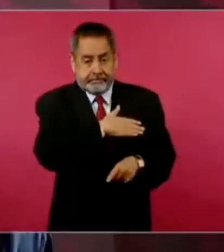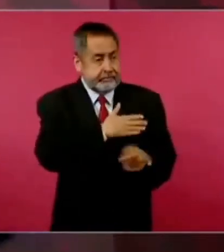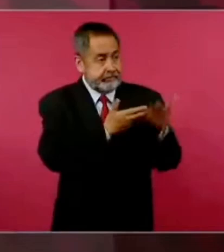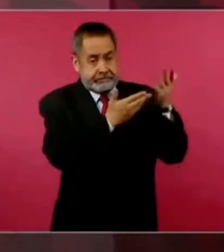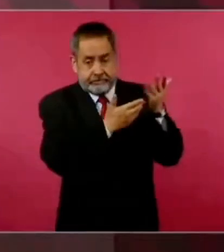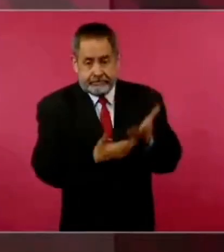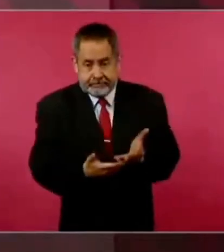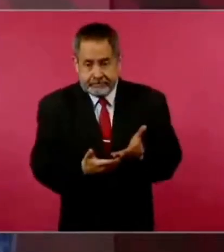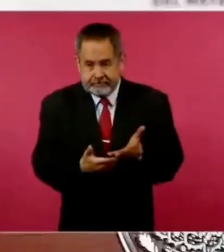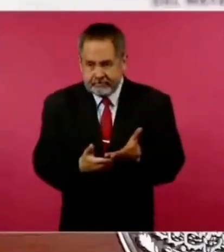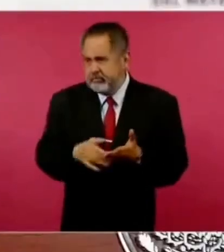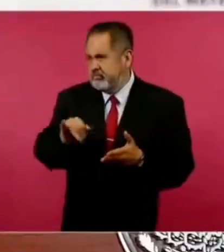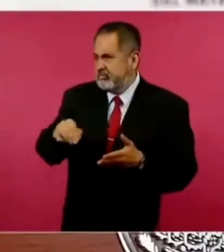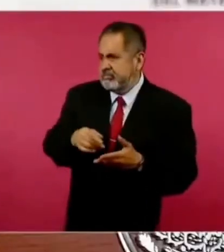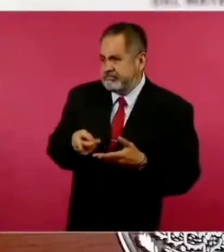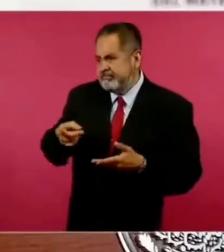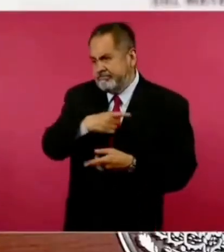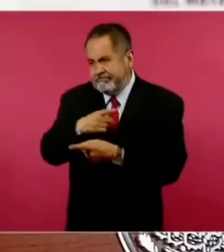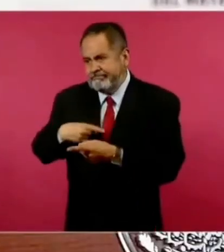esos valores